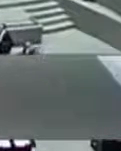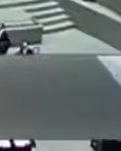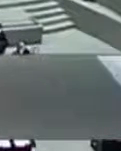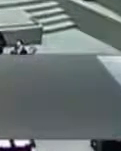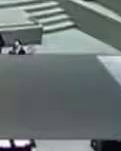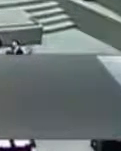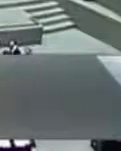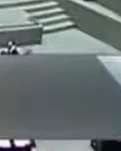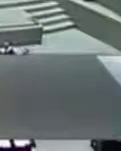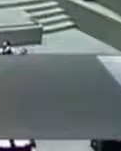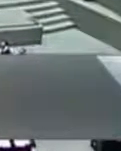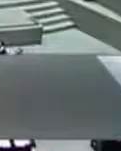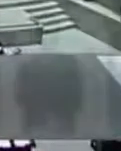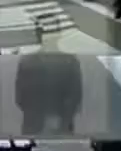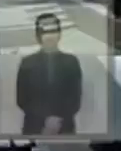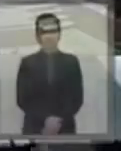Buenas tardes, gracias presidente.